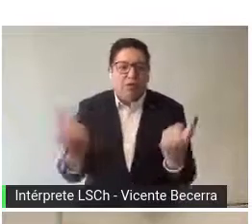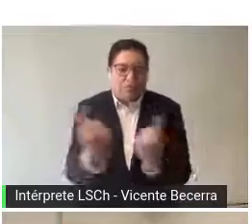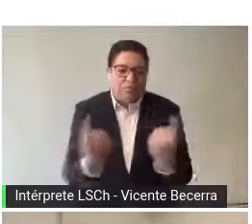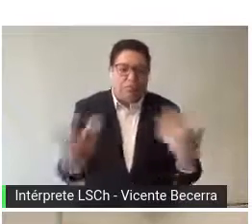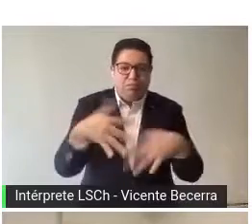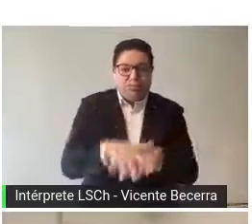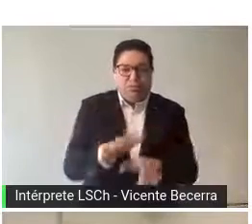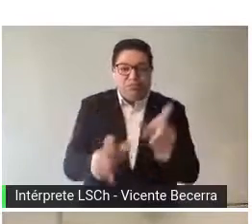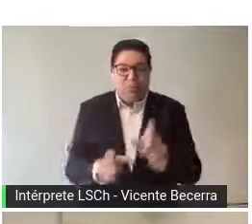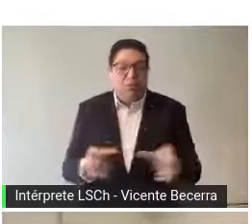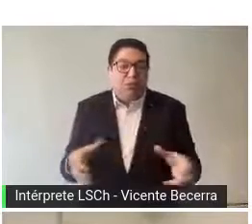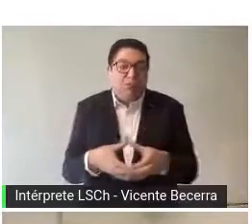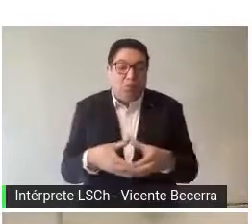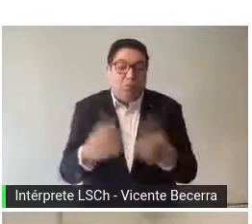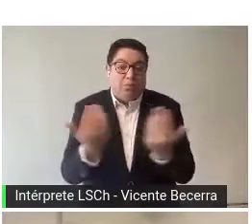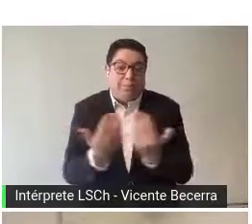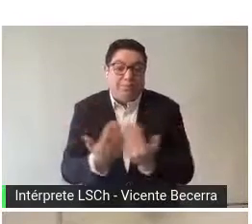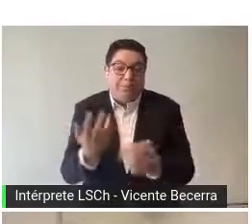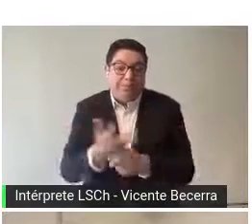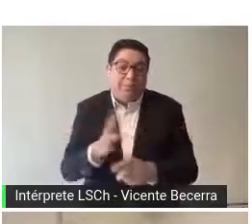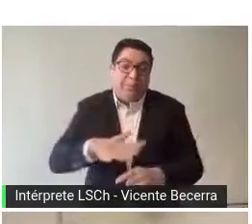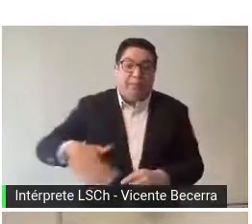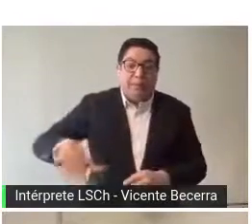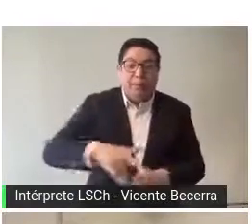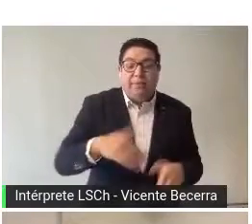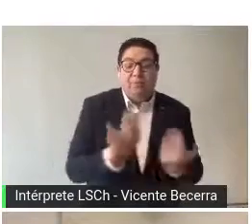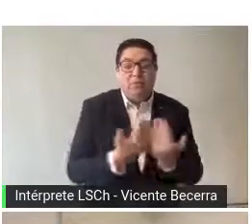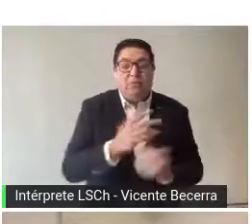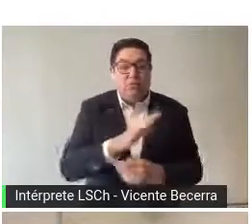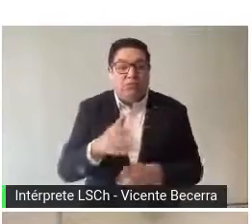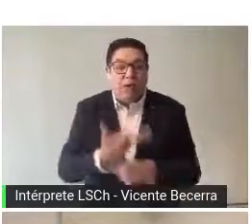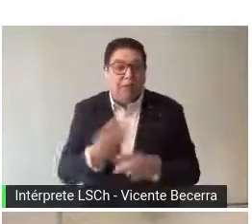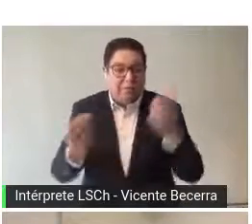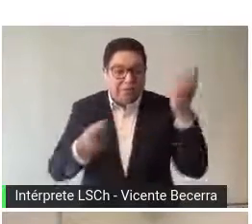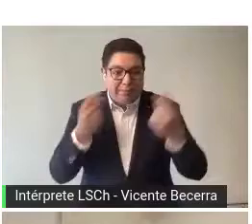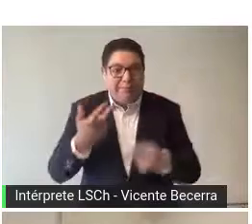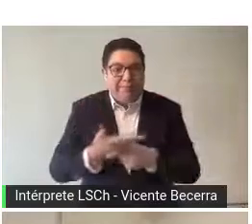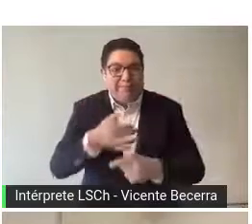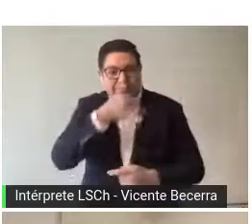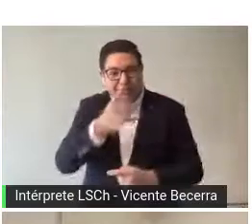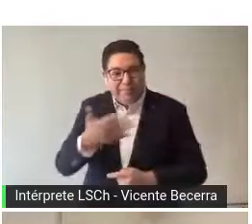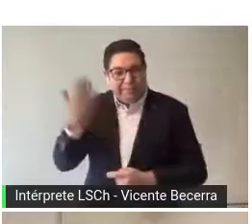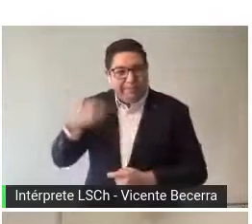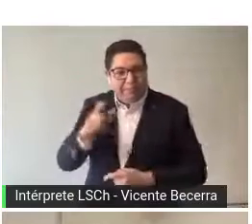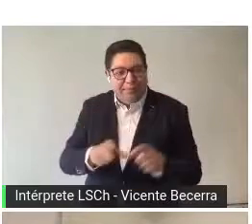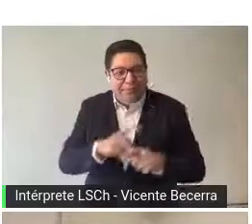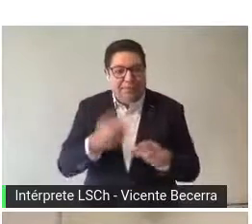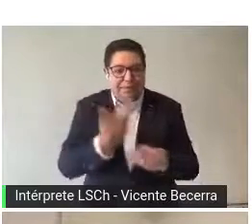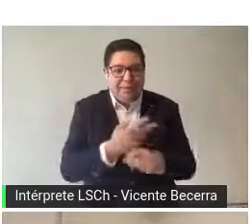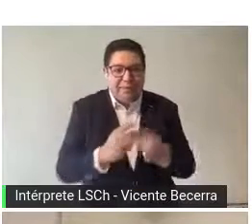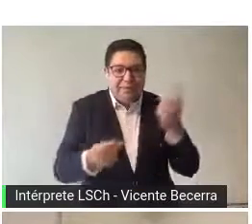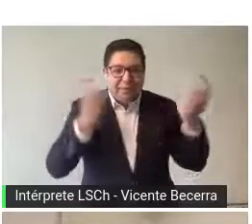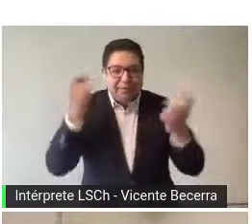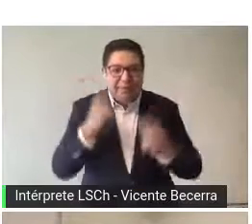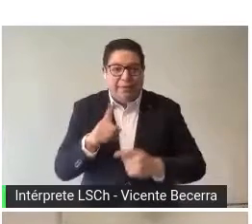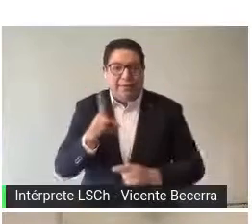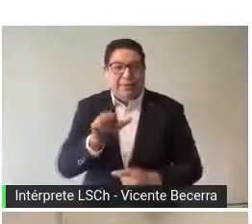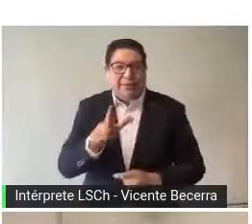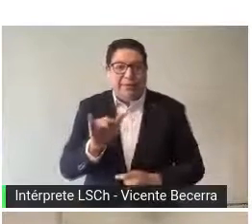privado, con academia, para poder innovar. Y esto lo entendieron hace mucho tiempo, por ejemplo, grandes centros de innovación como Silicon